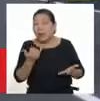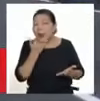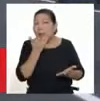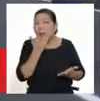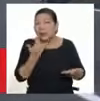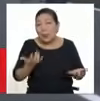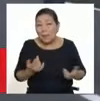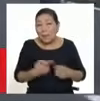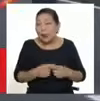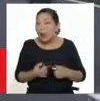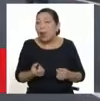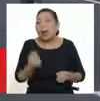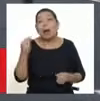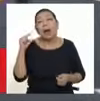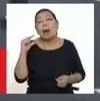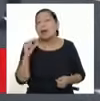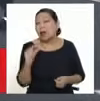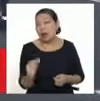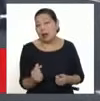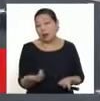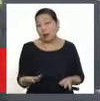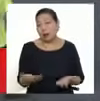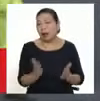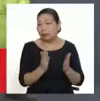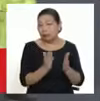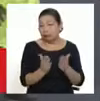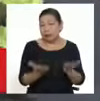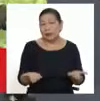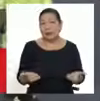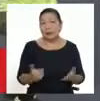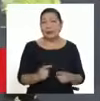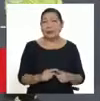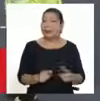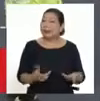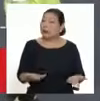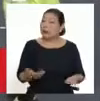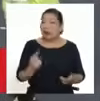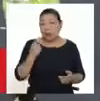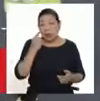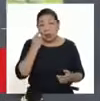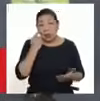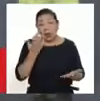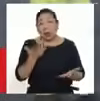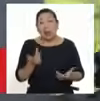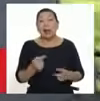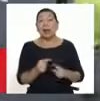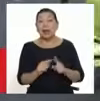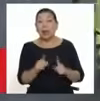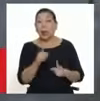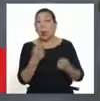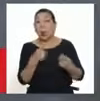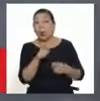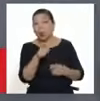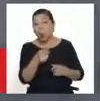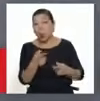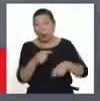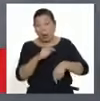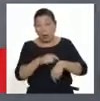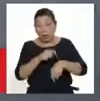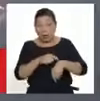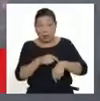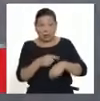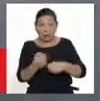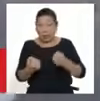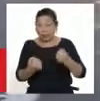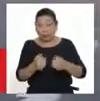pero la velocidad puede ser determinante en estas situaciones, así que mucha atención a los amigos que conducen a estas horas